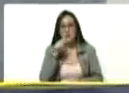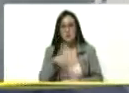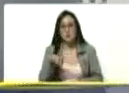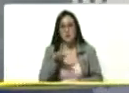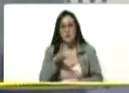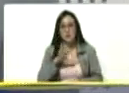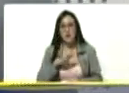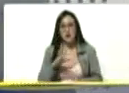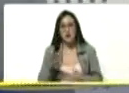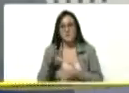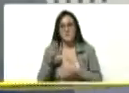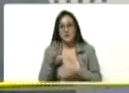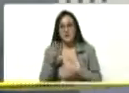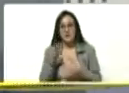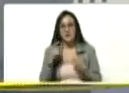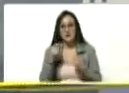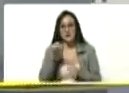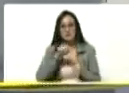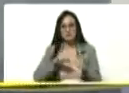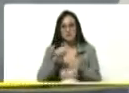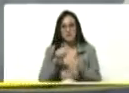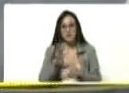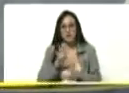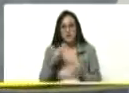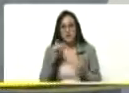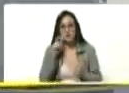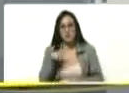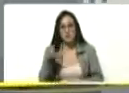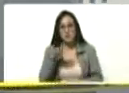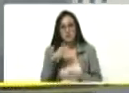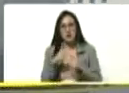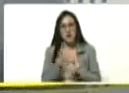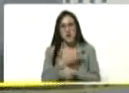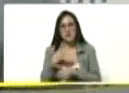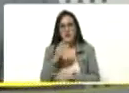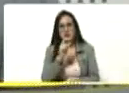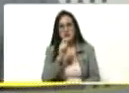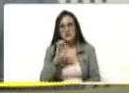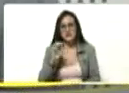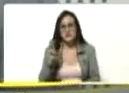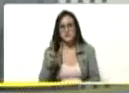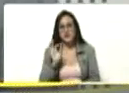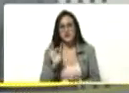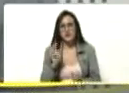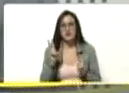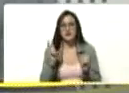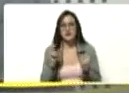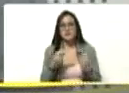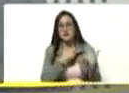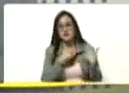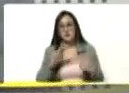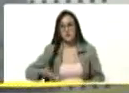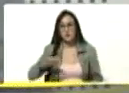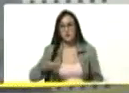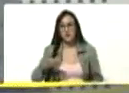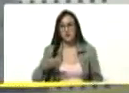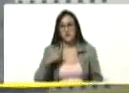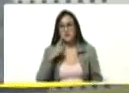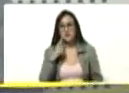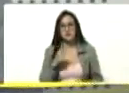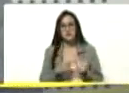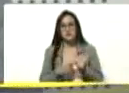Nuestra América, Tratado de Comercio de los Pueblos, ALBA-TCP, desempeña un papel clave al probarse